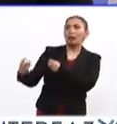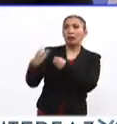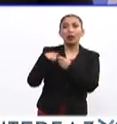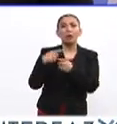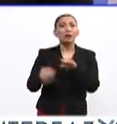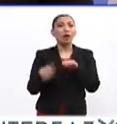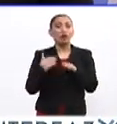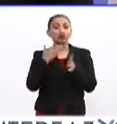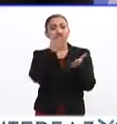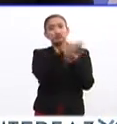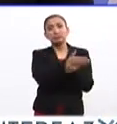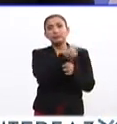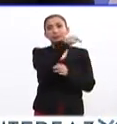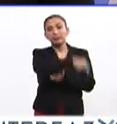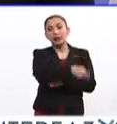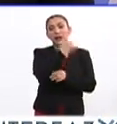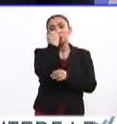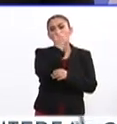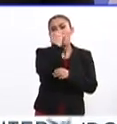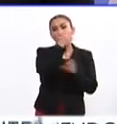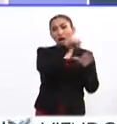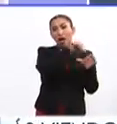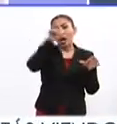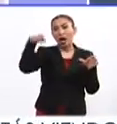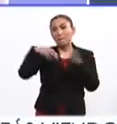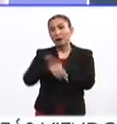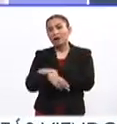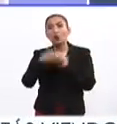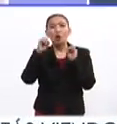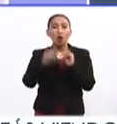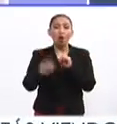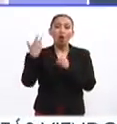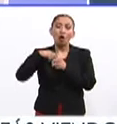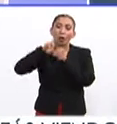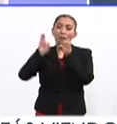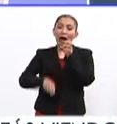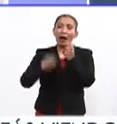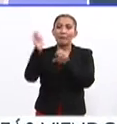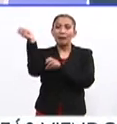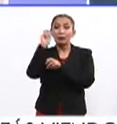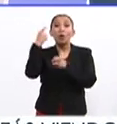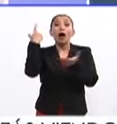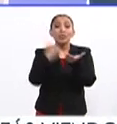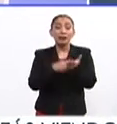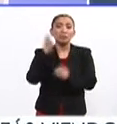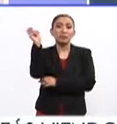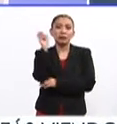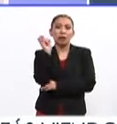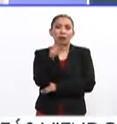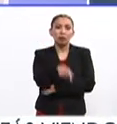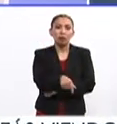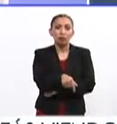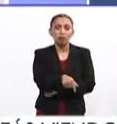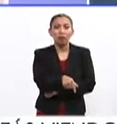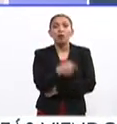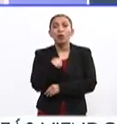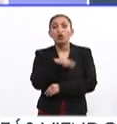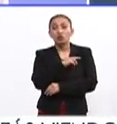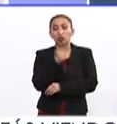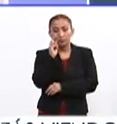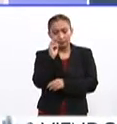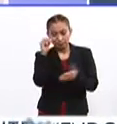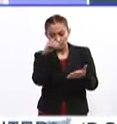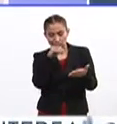Cuando se desplazan de las unidades académicas al metro, cuando bajan del transporte, incluso en el transporte público. Cuando nosotros